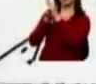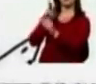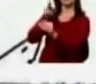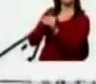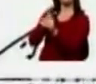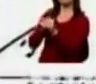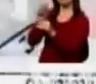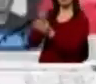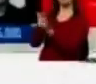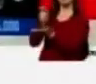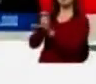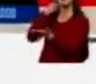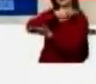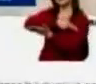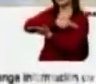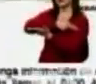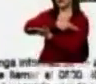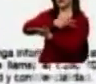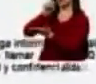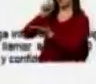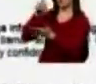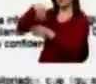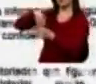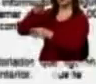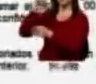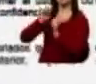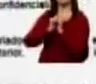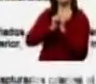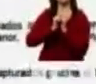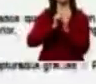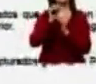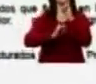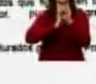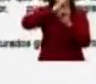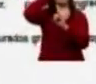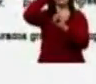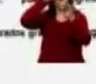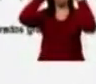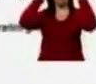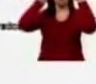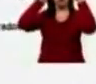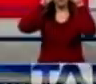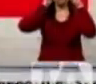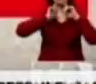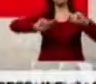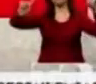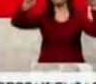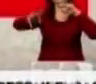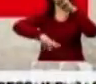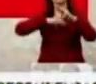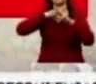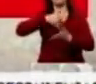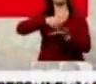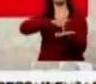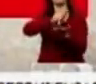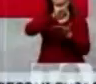participado en acciones de hostigamiento. El Ministerio del Interior de Perú incorporó los nombres y fotografías de Pareja Cordero y su hijo al programa de recompensas y fijó una recompensa